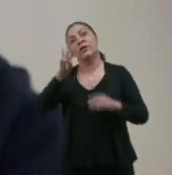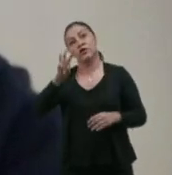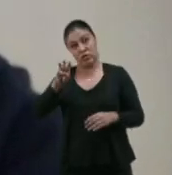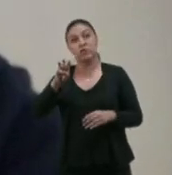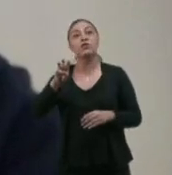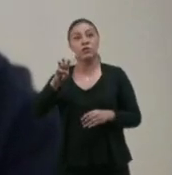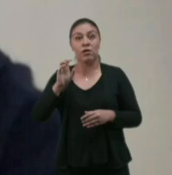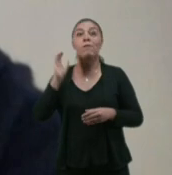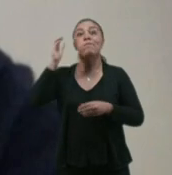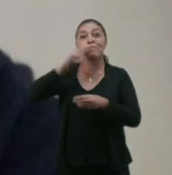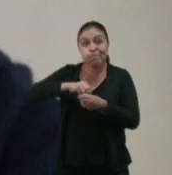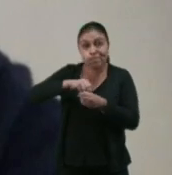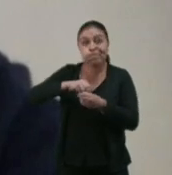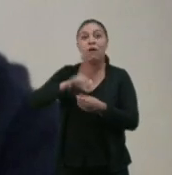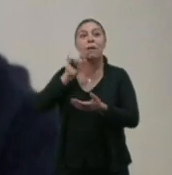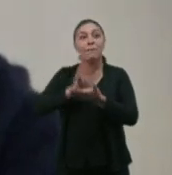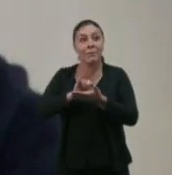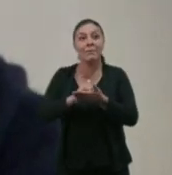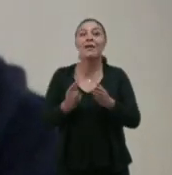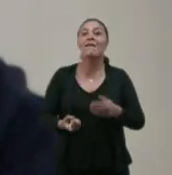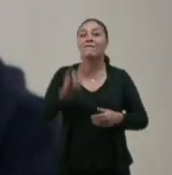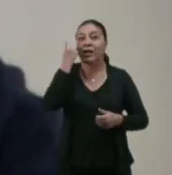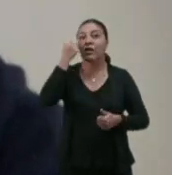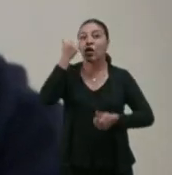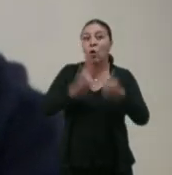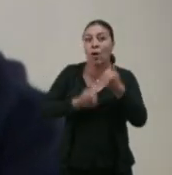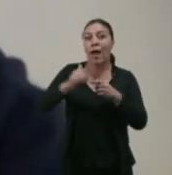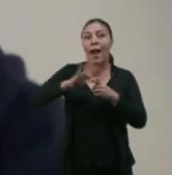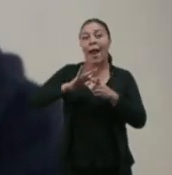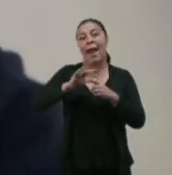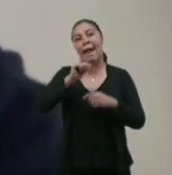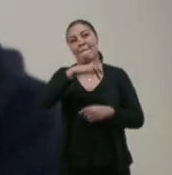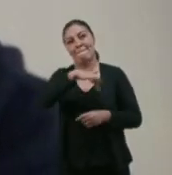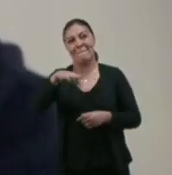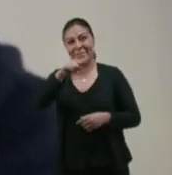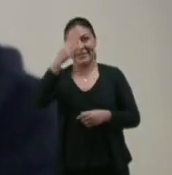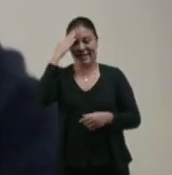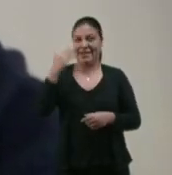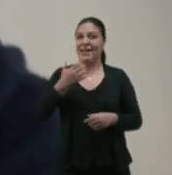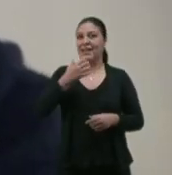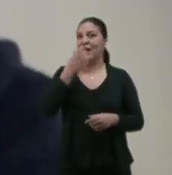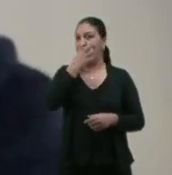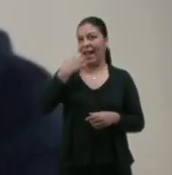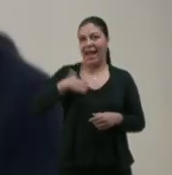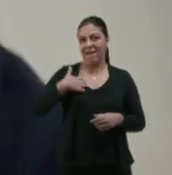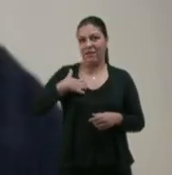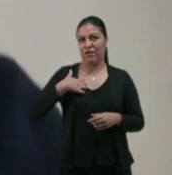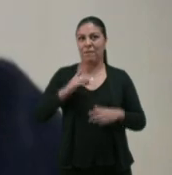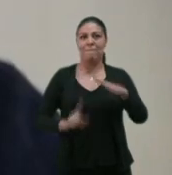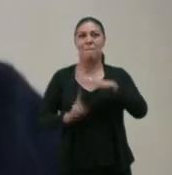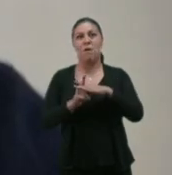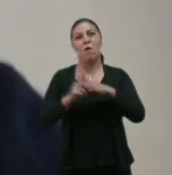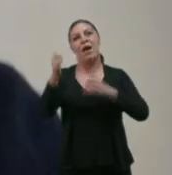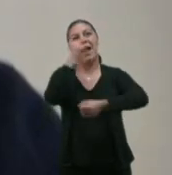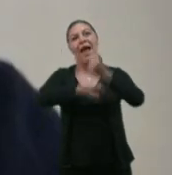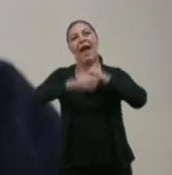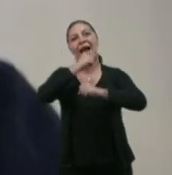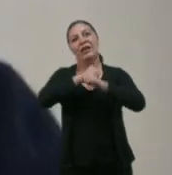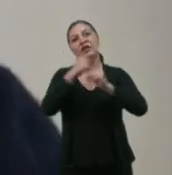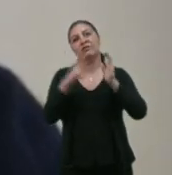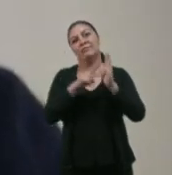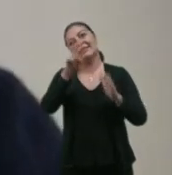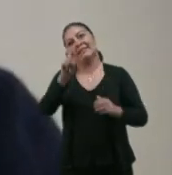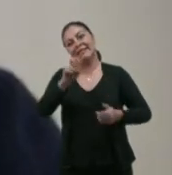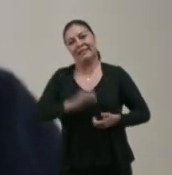ni siquiera teníamos una aplicación para teléfonos celulares. El iPhone sale en el año 2007. Entonces, es increíble pensar que